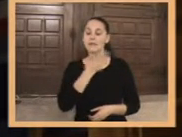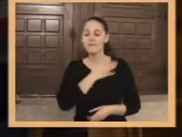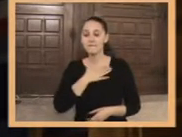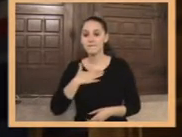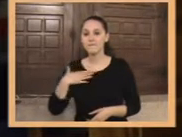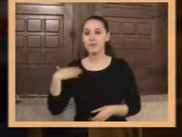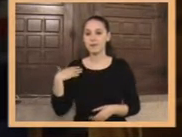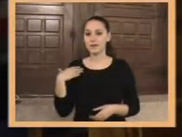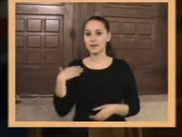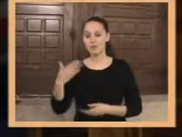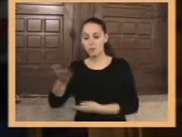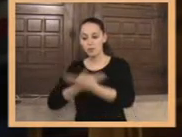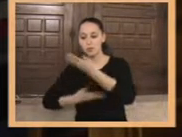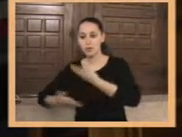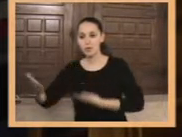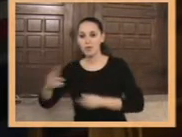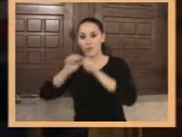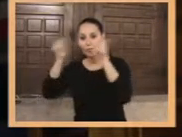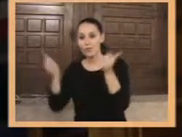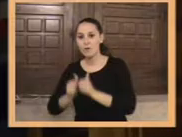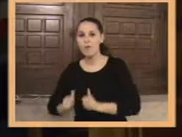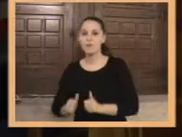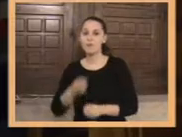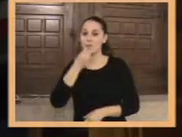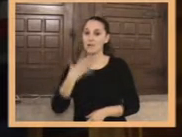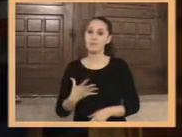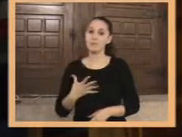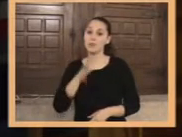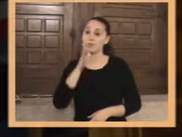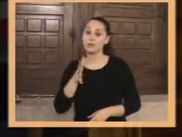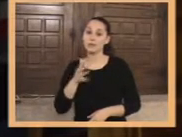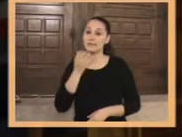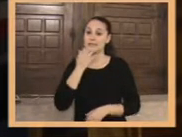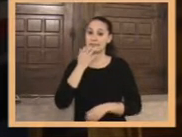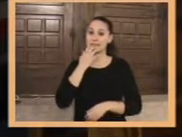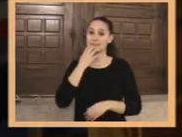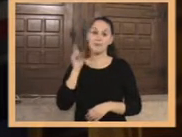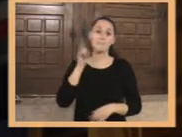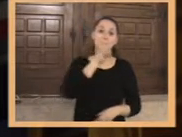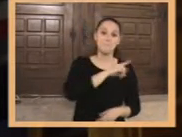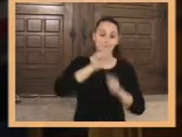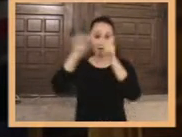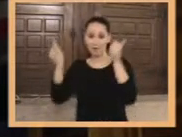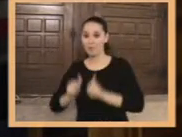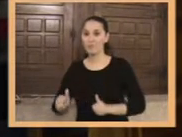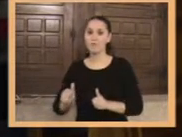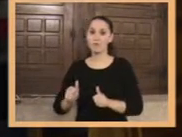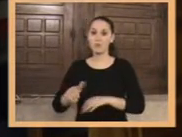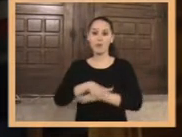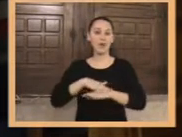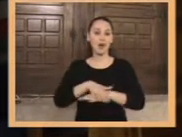está pidiendo, pues de no ser así, el Ministerio de Hacienda nos podría revocar dicha cesión.